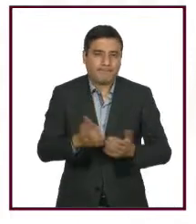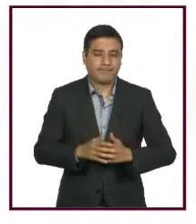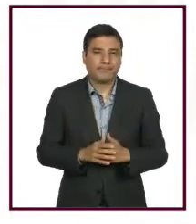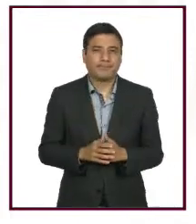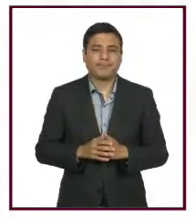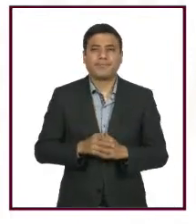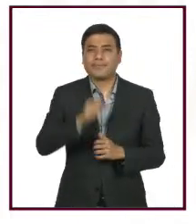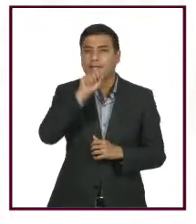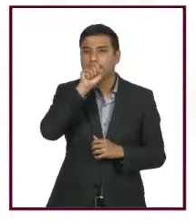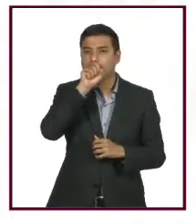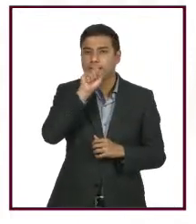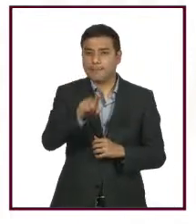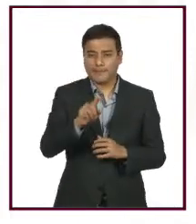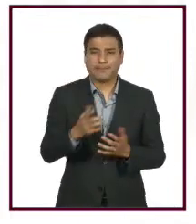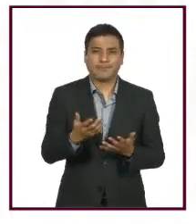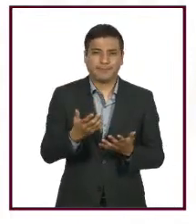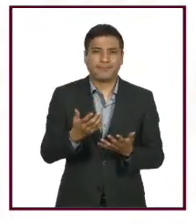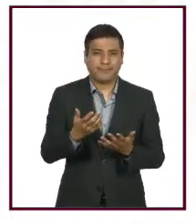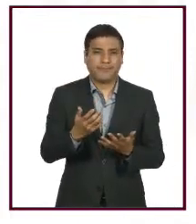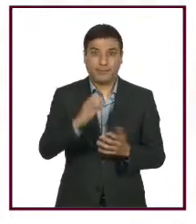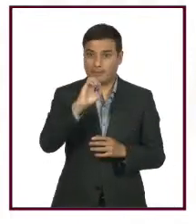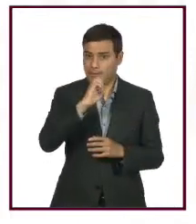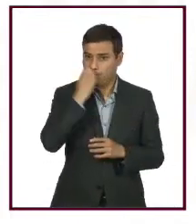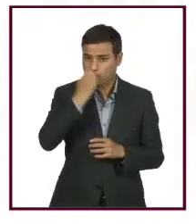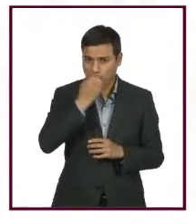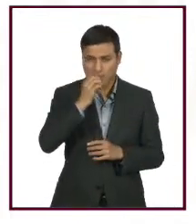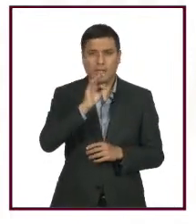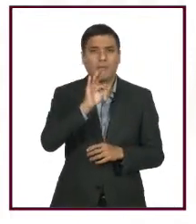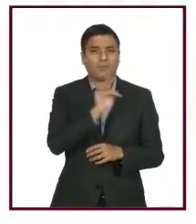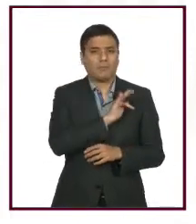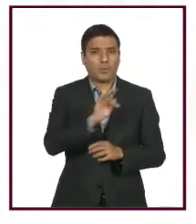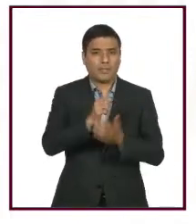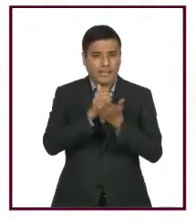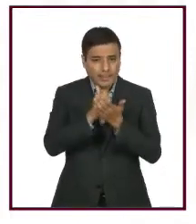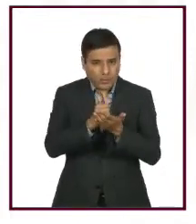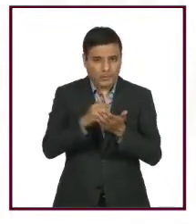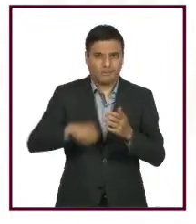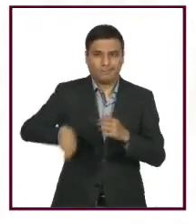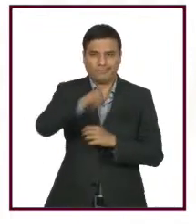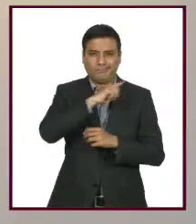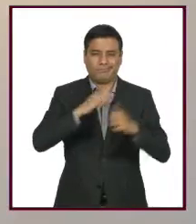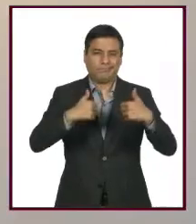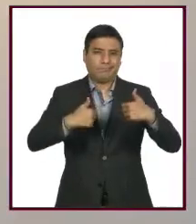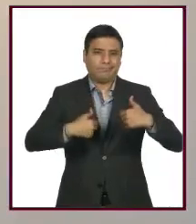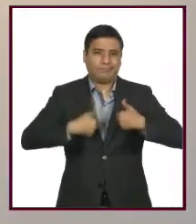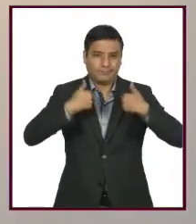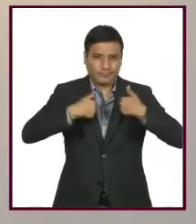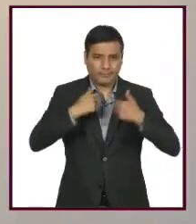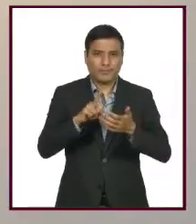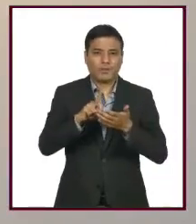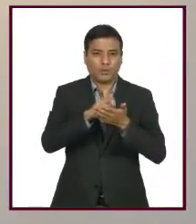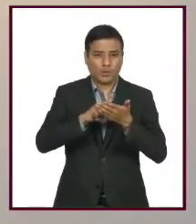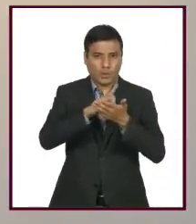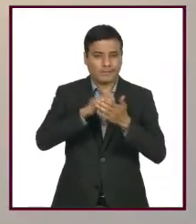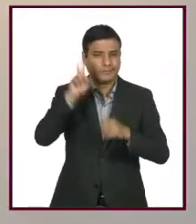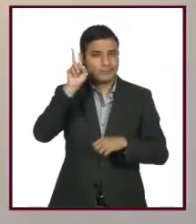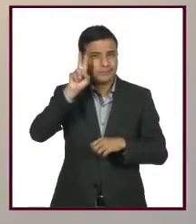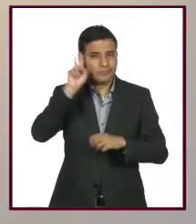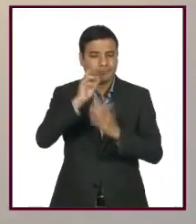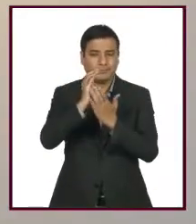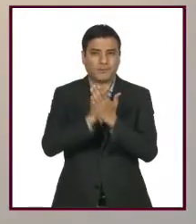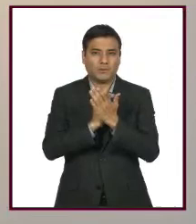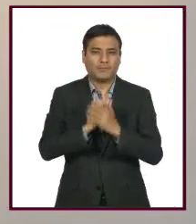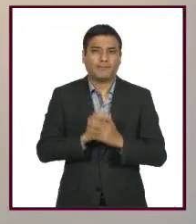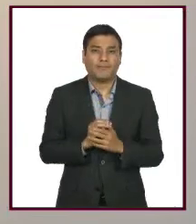espacio altamente favorable para el desarrollo de factores de protección contra las adicciones, también eso es importante en la escuela, ¿no?